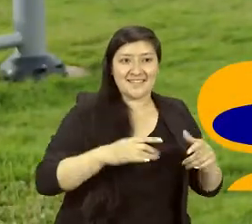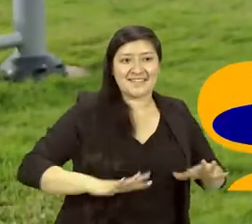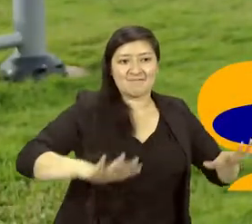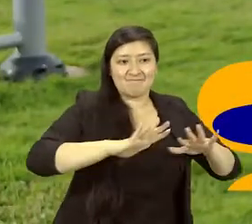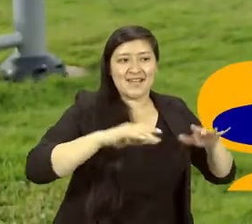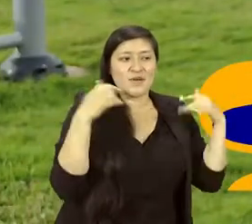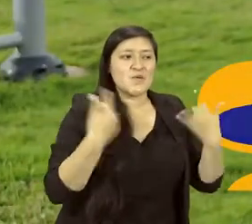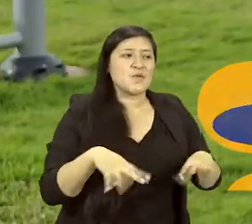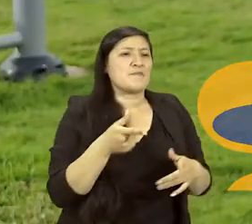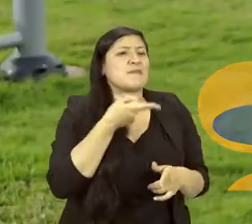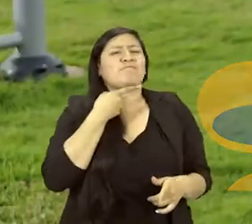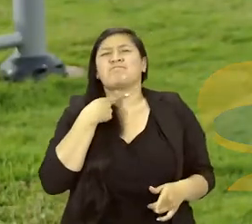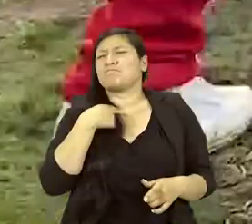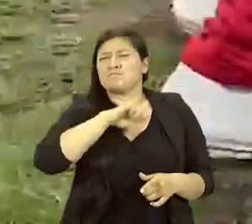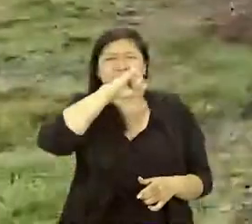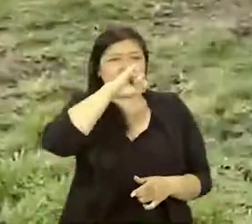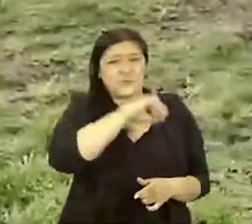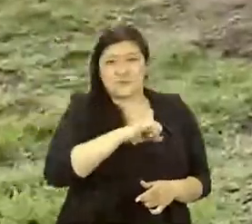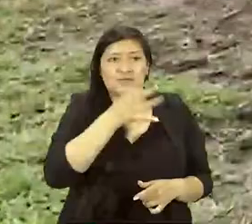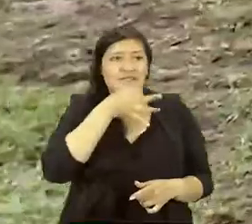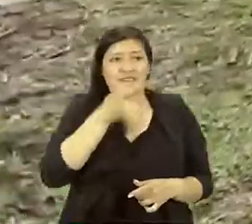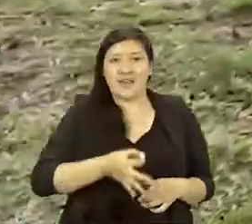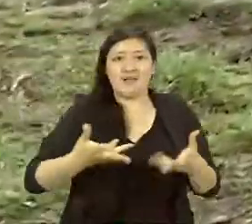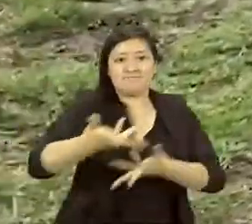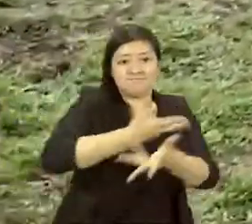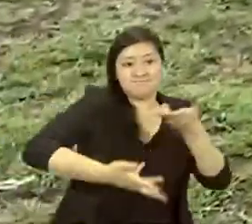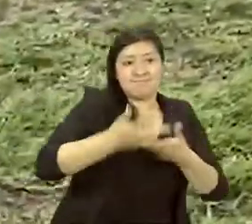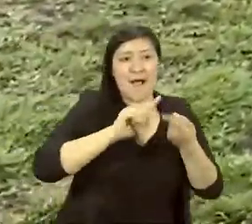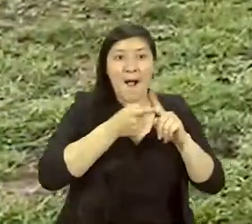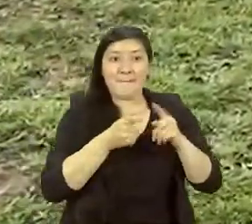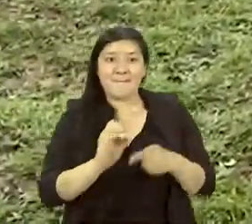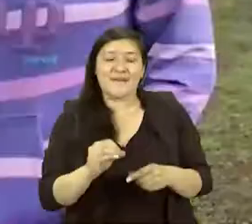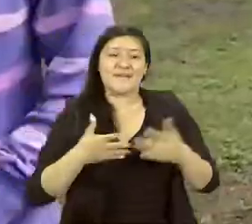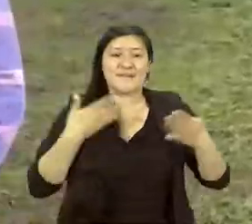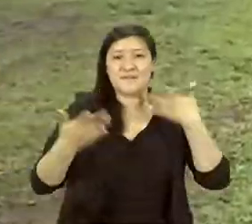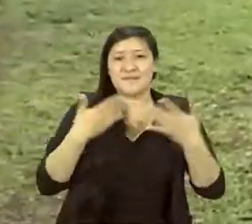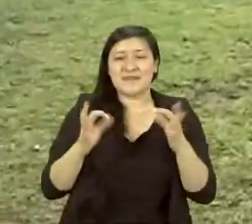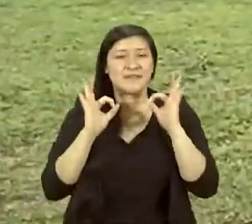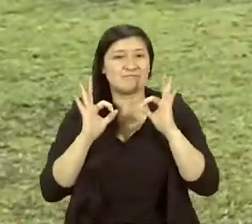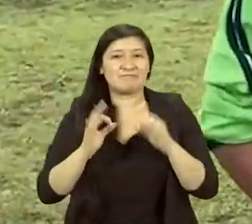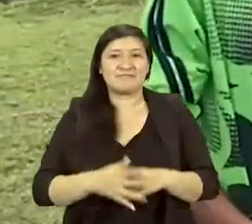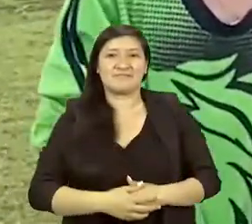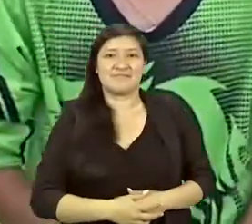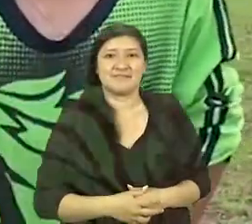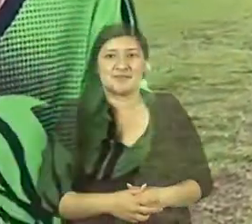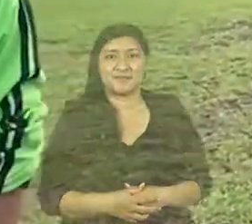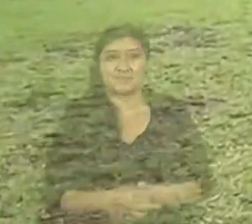enseñar. A mí me encanta el fútbol. Comparto con mis amigos, estoy feliz.